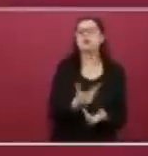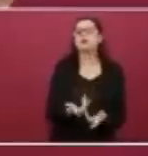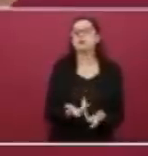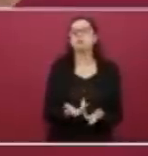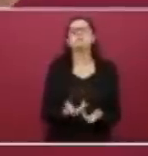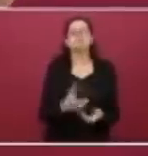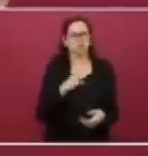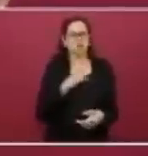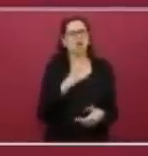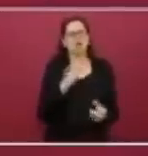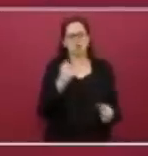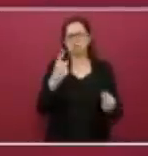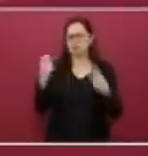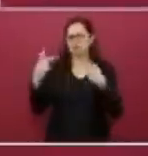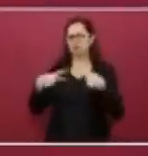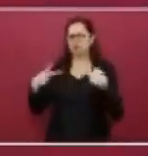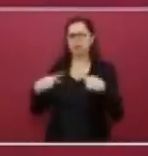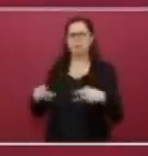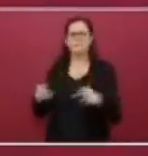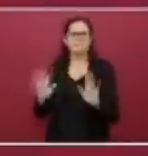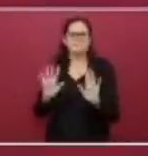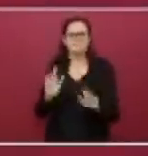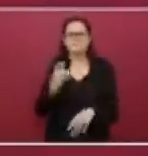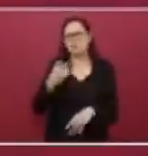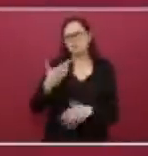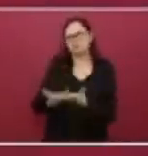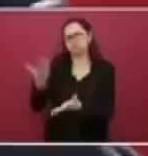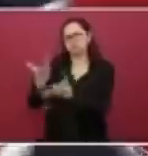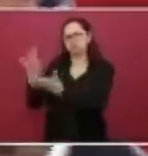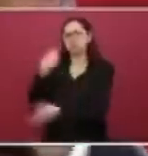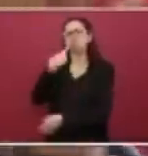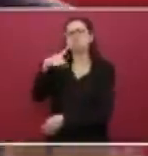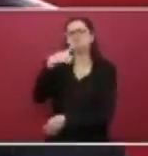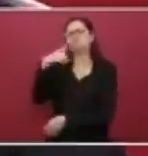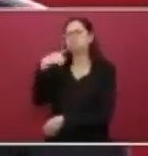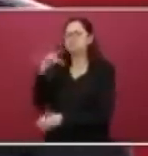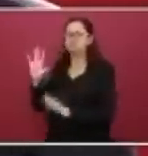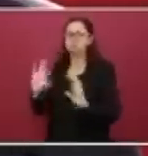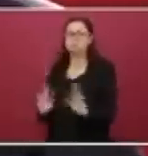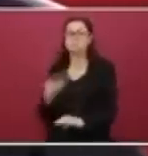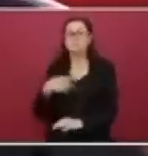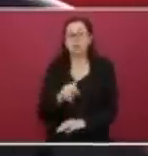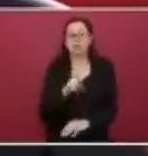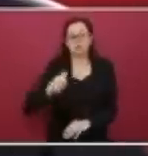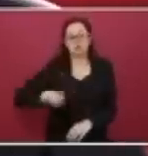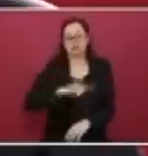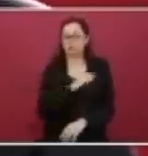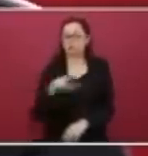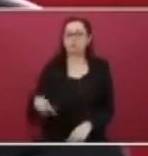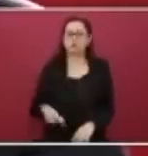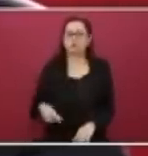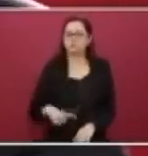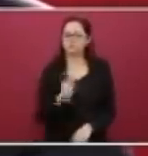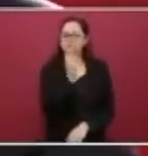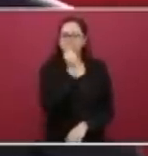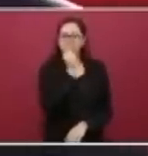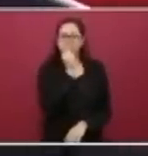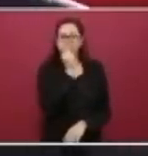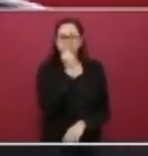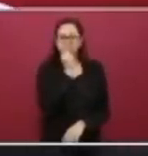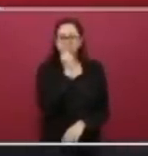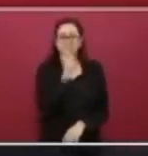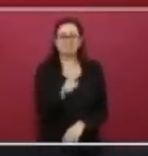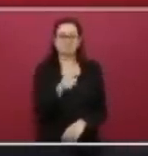particulares pero nosotros no porque parte de la estrategia de estos grupos de